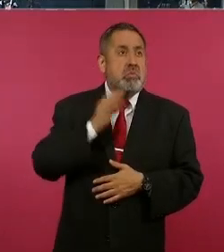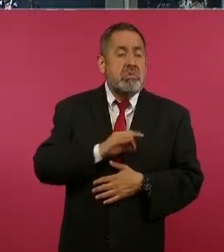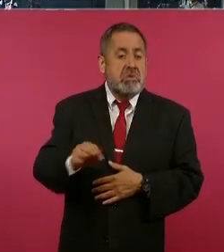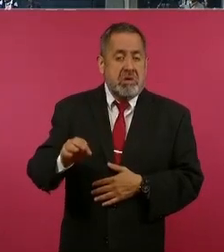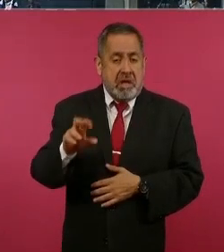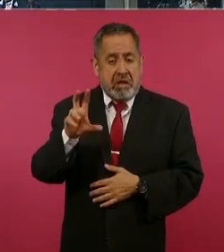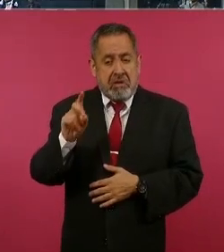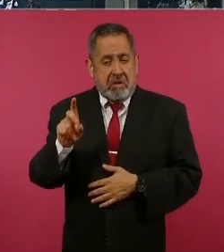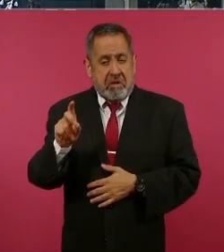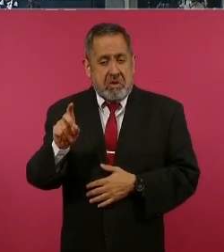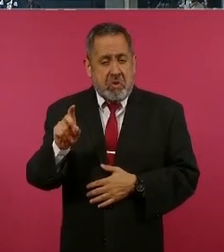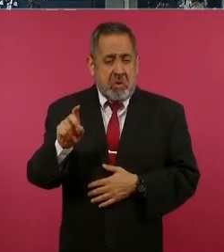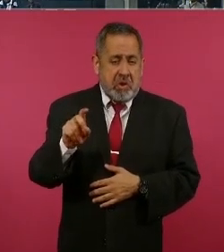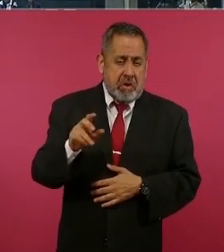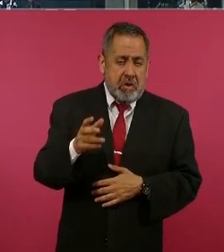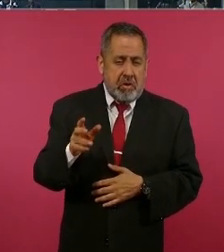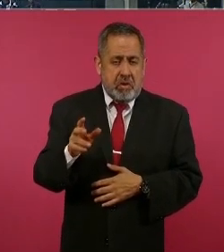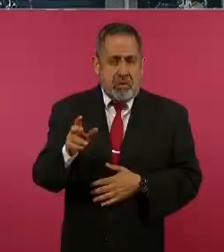30,